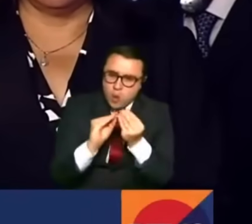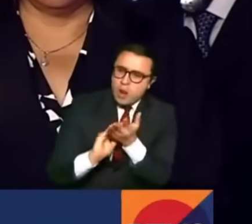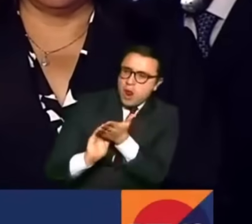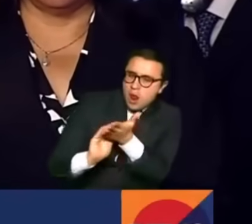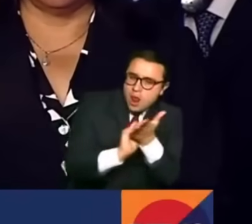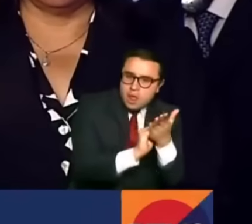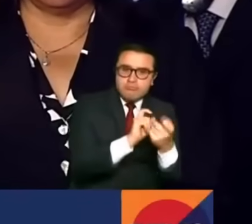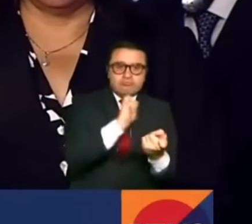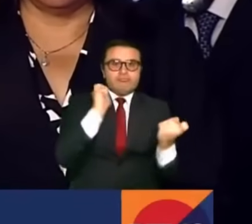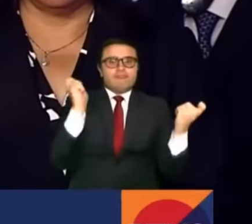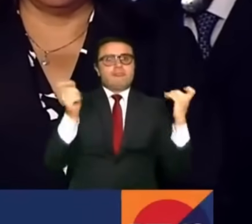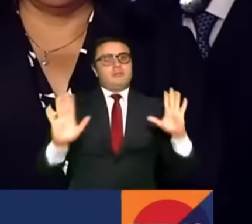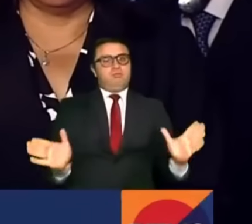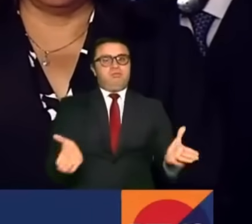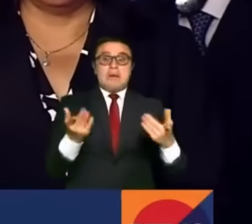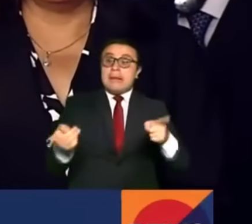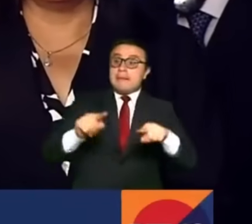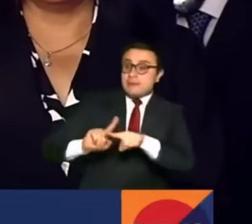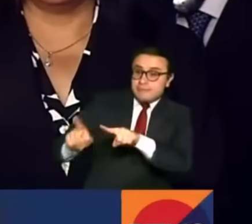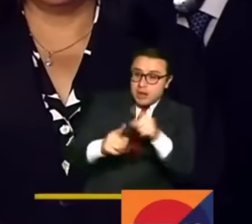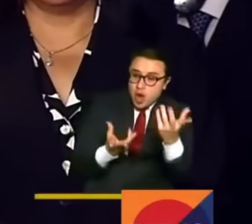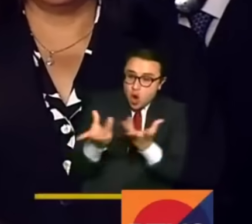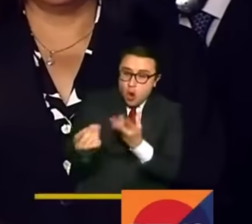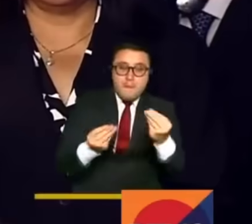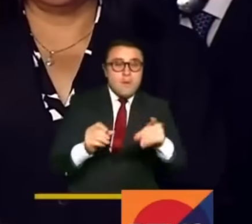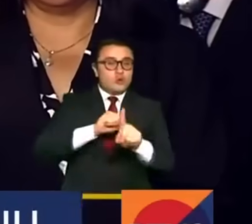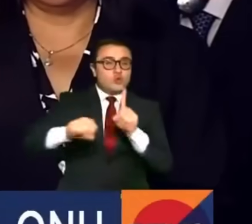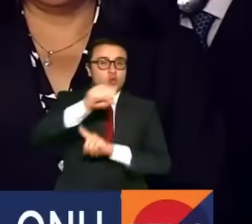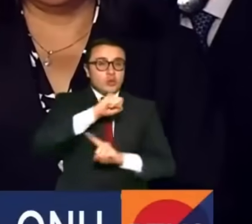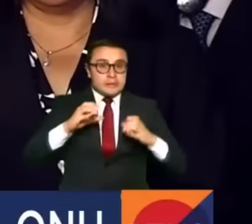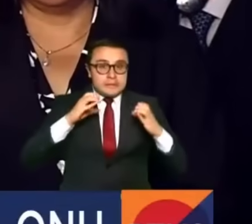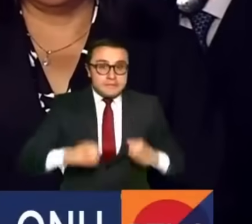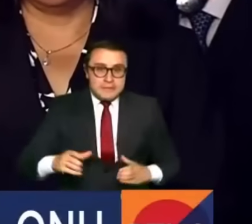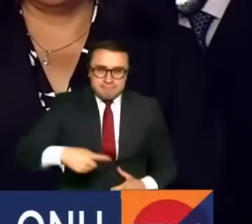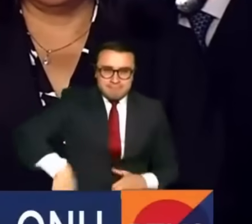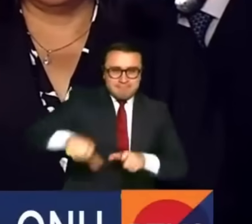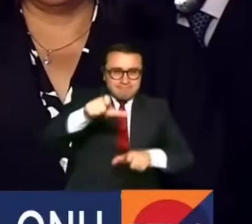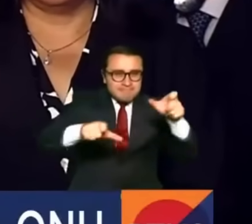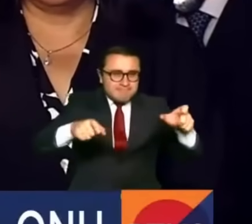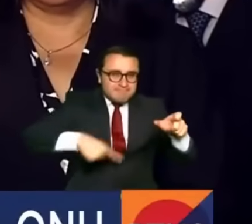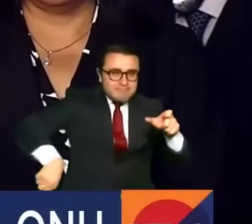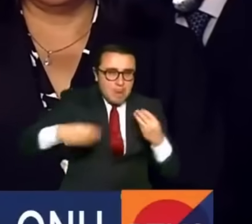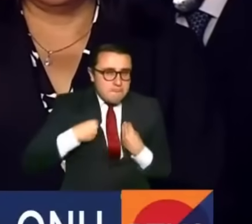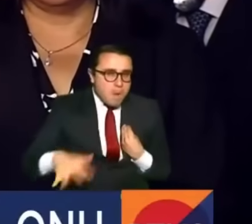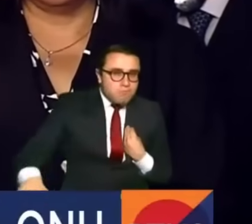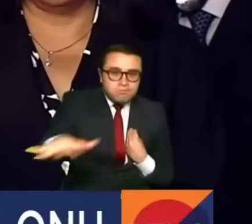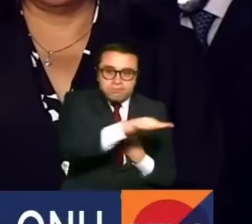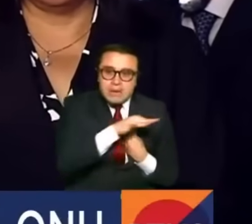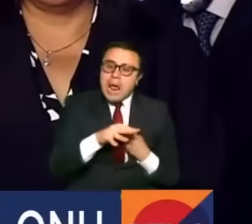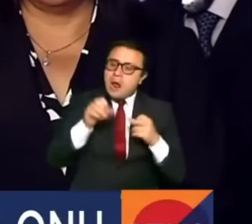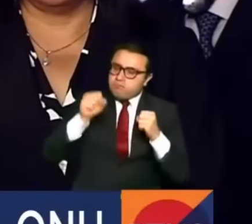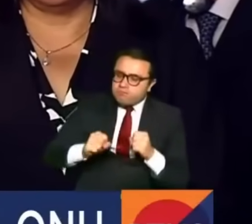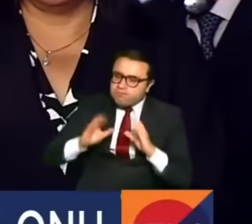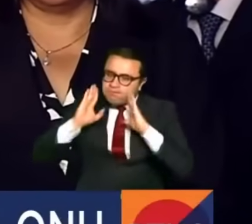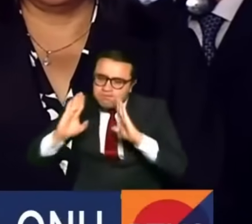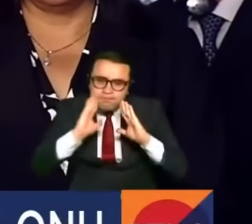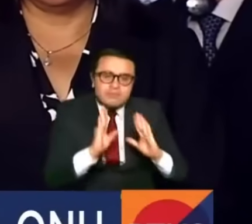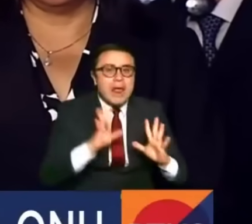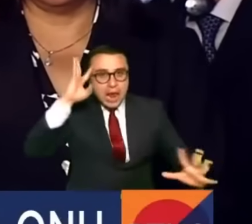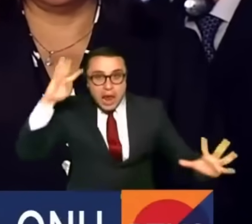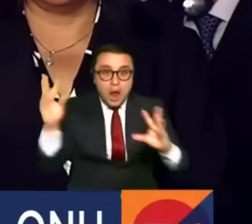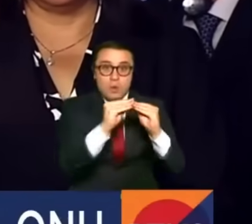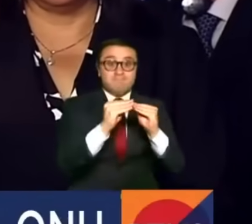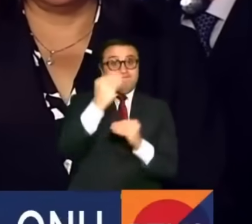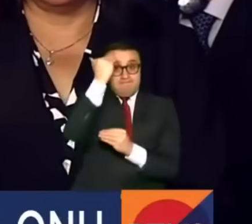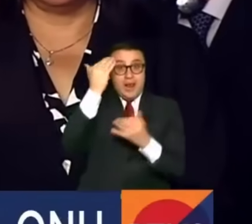con la sociedad civil y los interesados locales. Este proceso complementario tiene desafíos, pero también trae